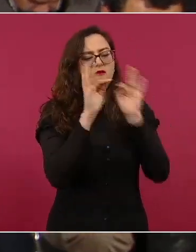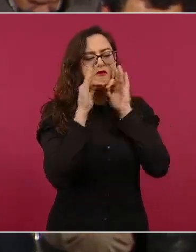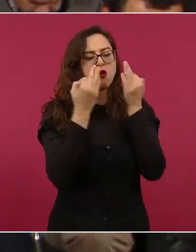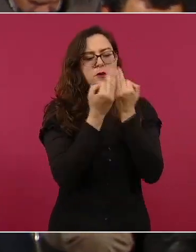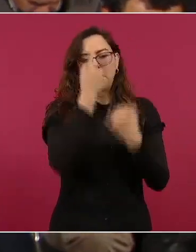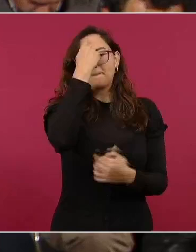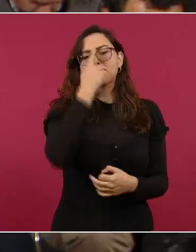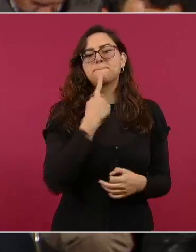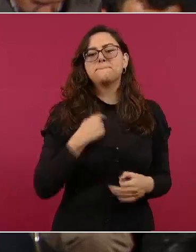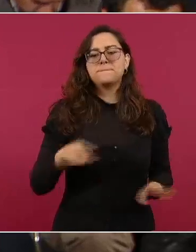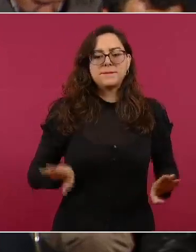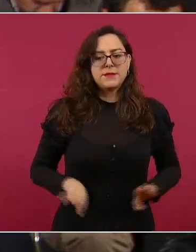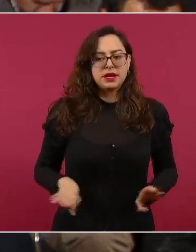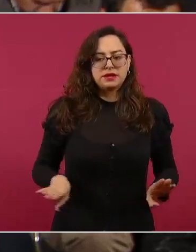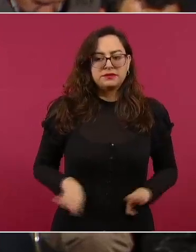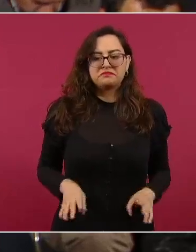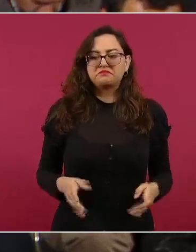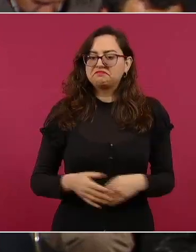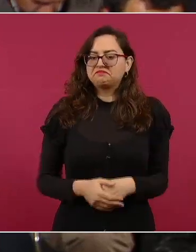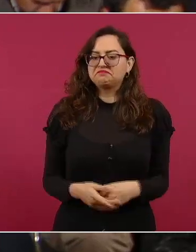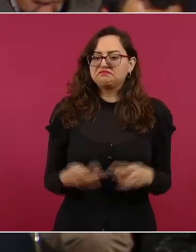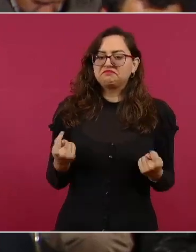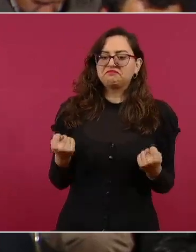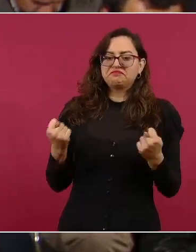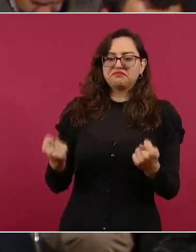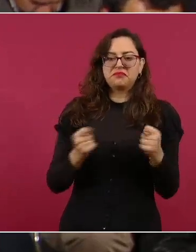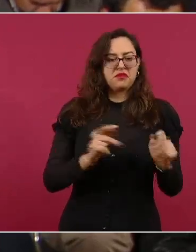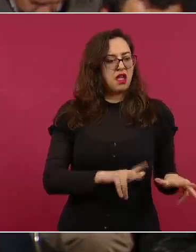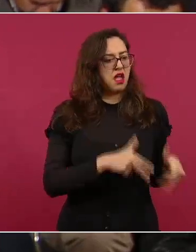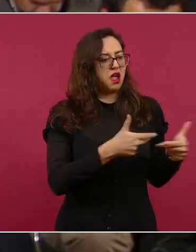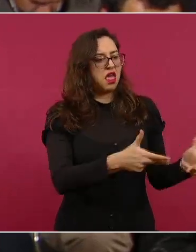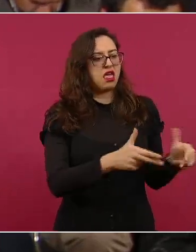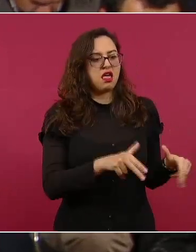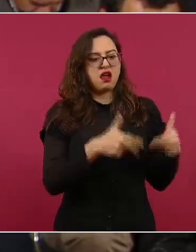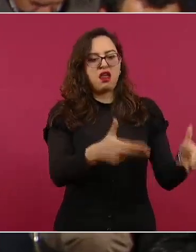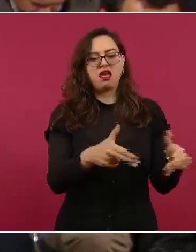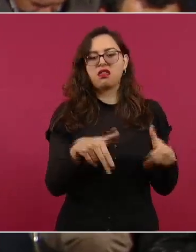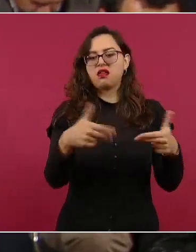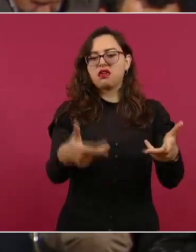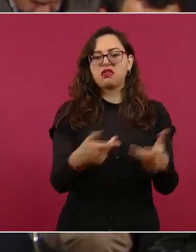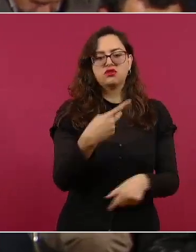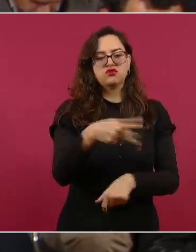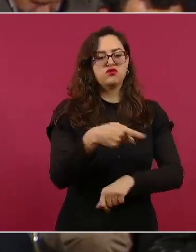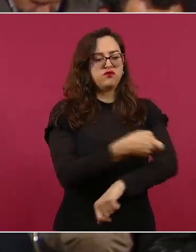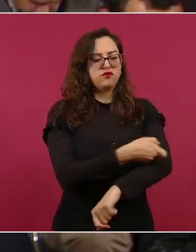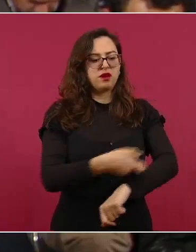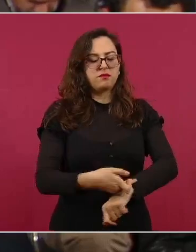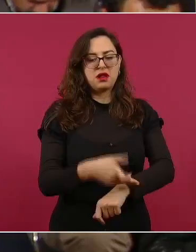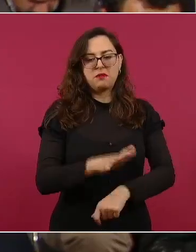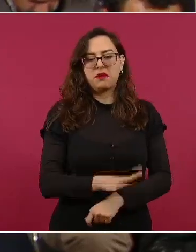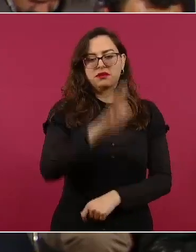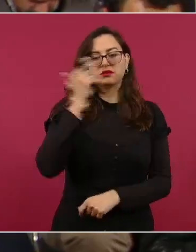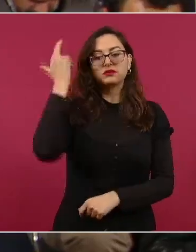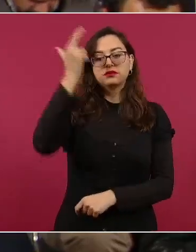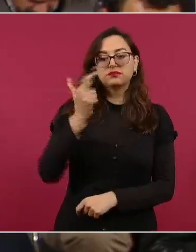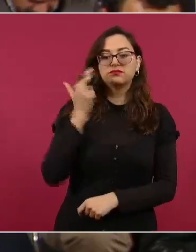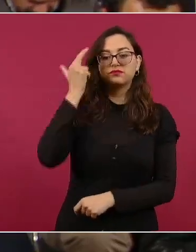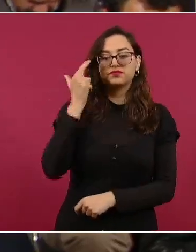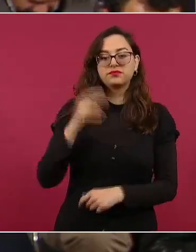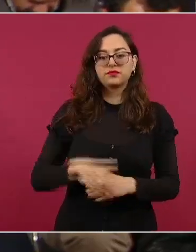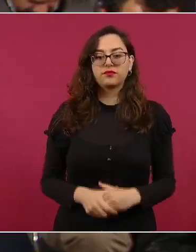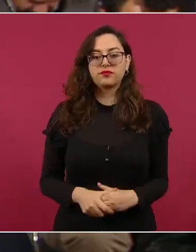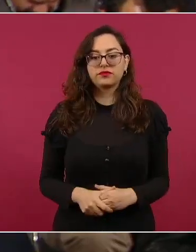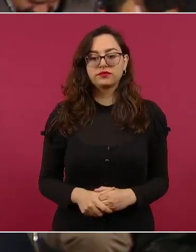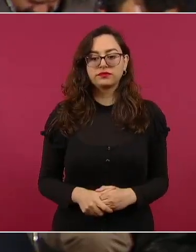perfiles. Actúan como las monarquías que van heredando el título a sus descendientes, cortesanos de la misma mata. Aunque actualmente